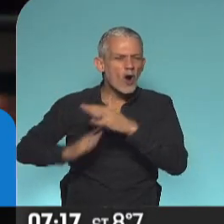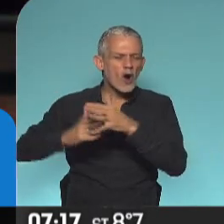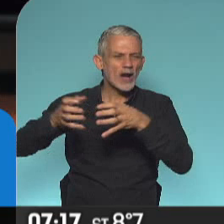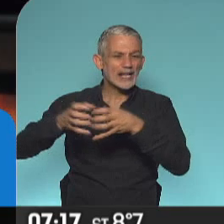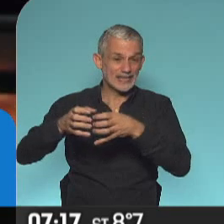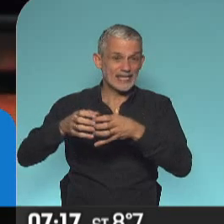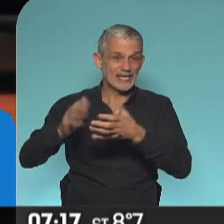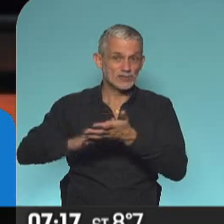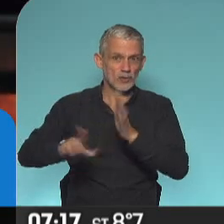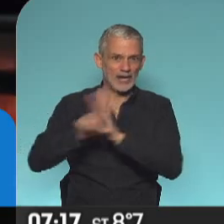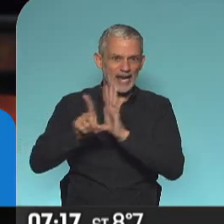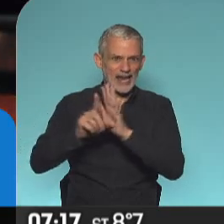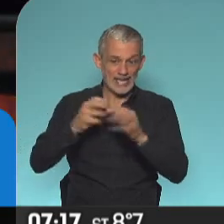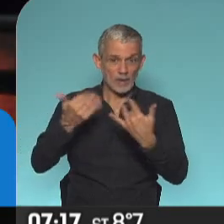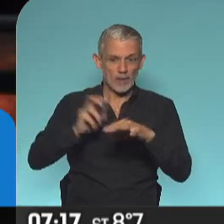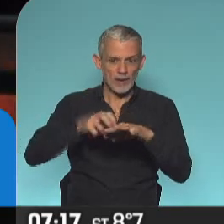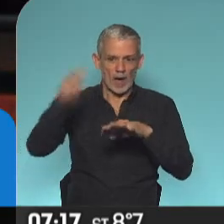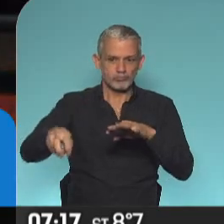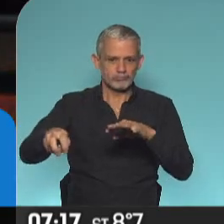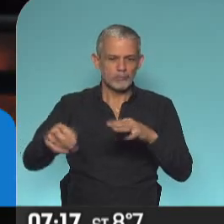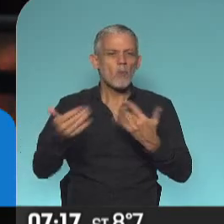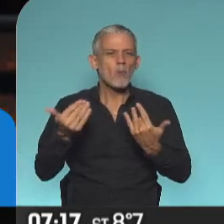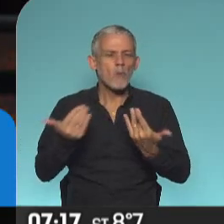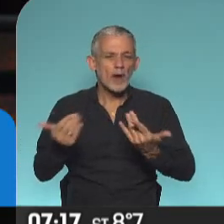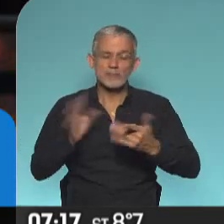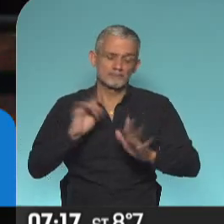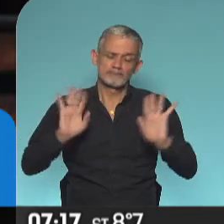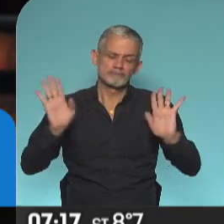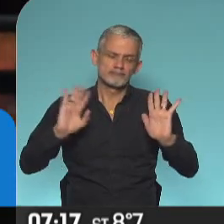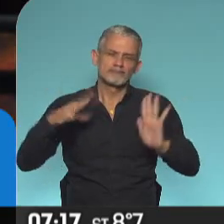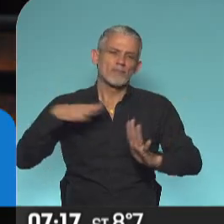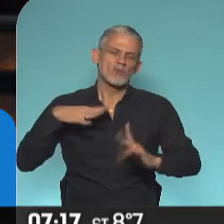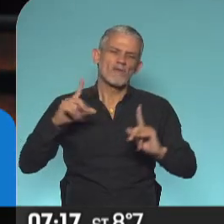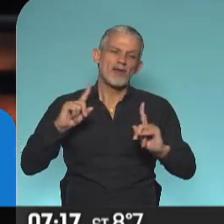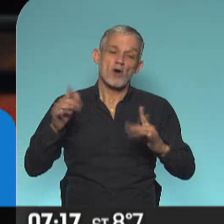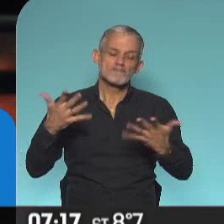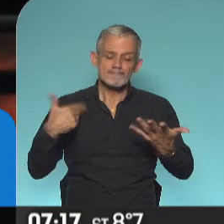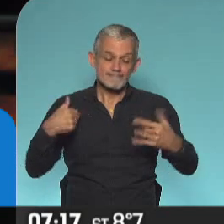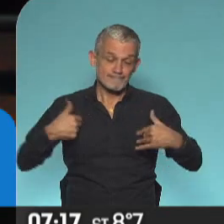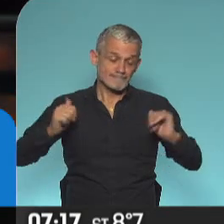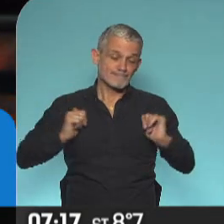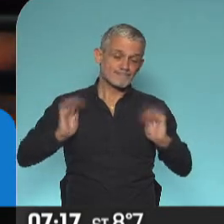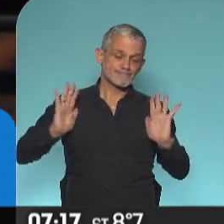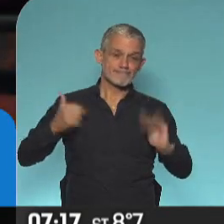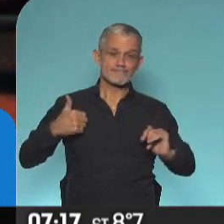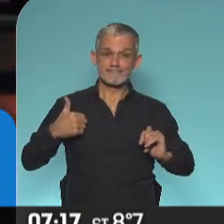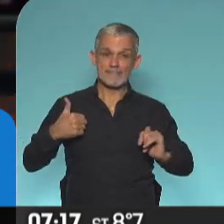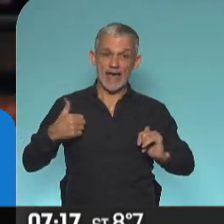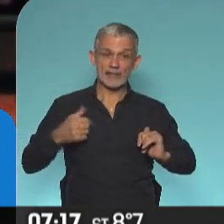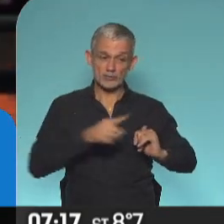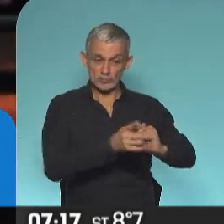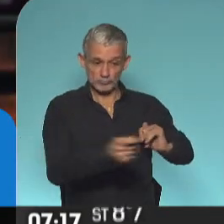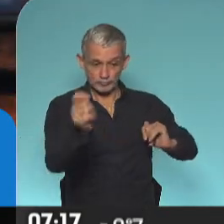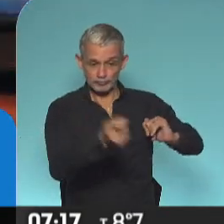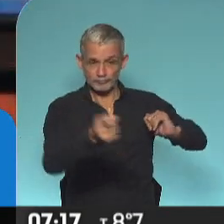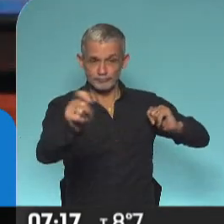la ley de per saltum, haya hecho lugar a esta historia. Puede pasar a decir, no, todavía no tengo que intervenir, que se agoten las